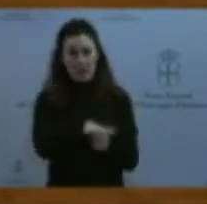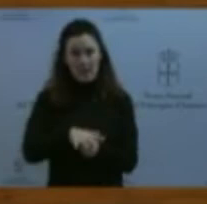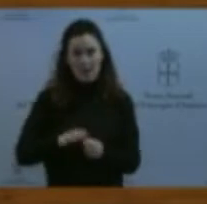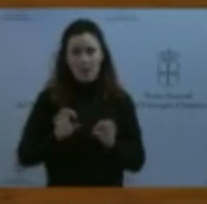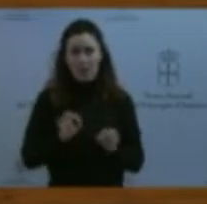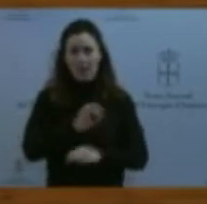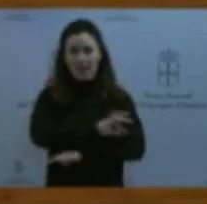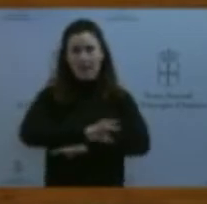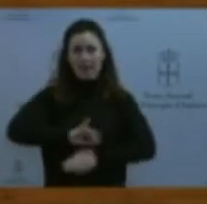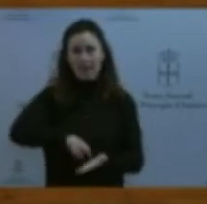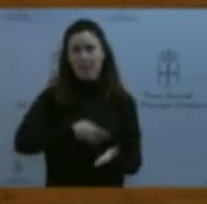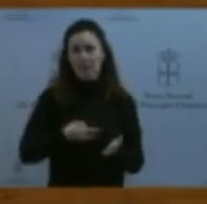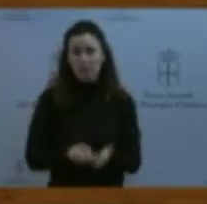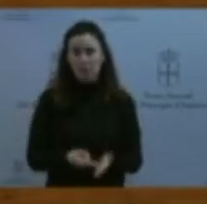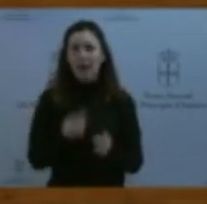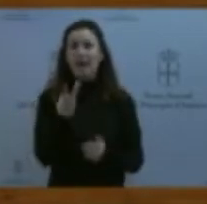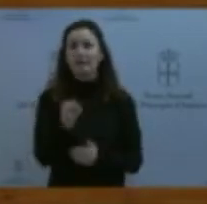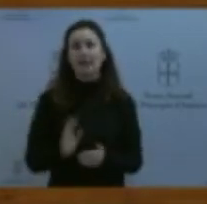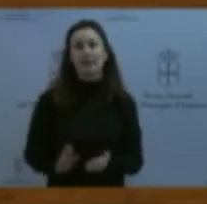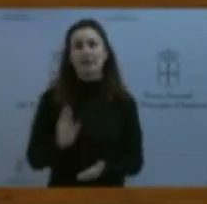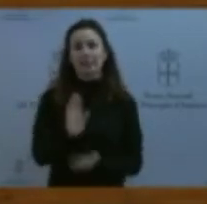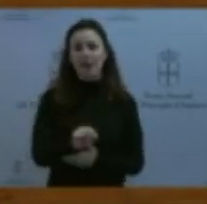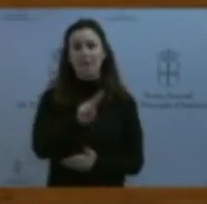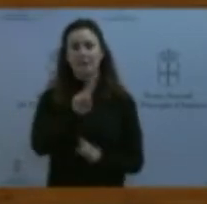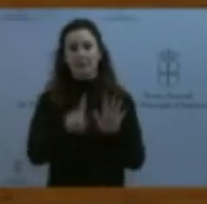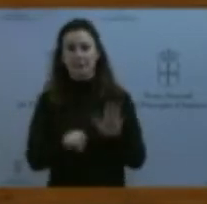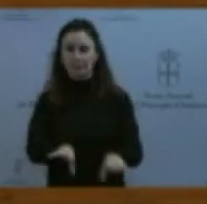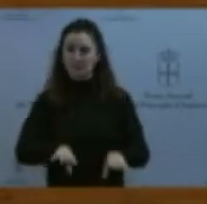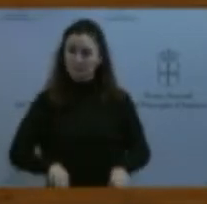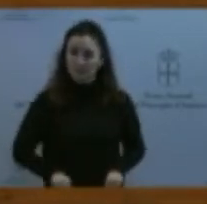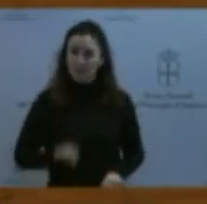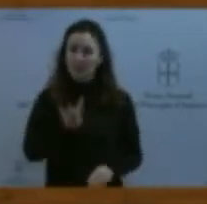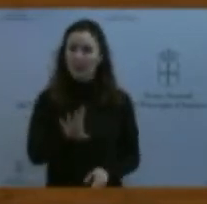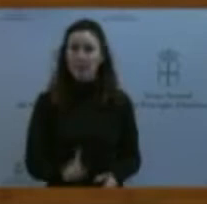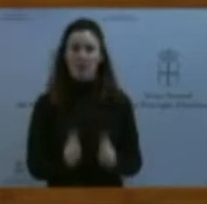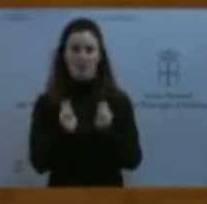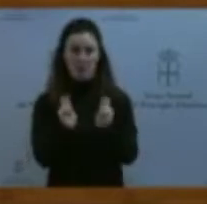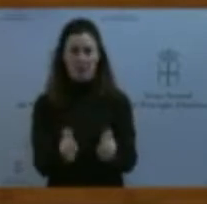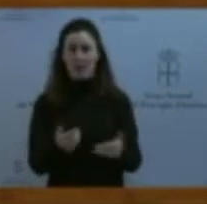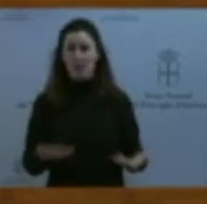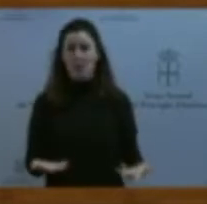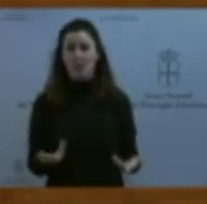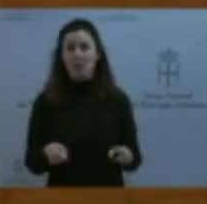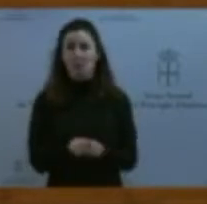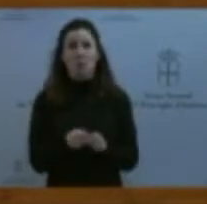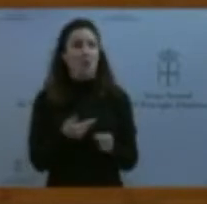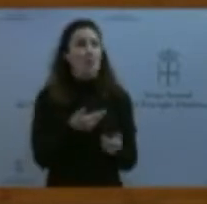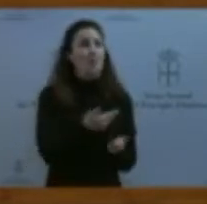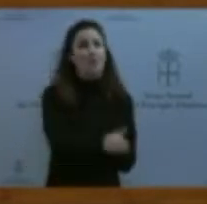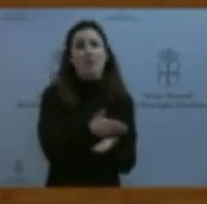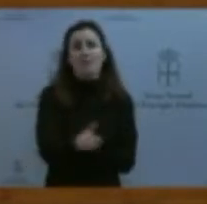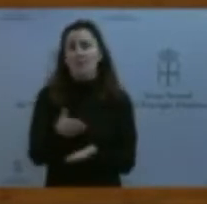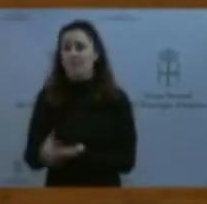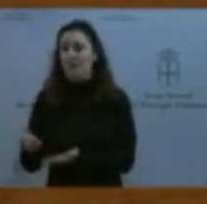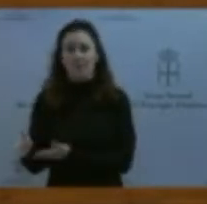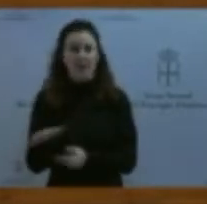se conceden 15. De manera que no hay una exclusión de ninguna de las áreas, digamos,